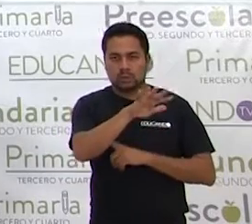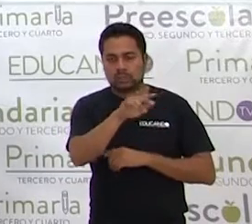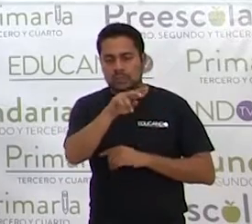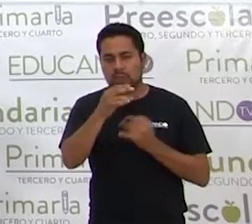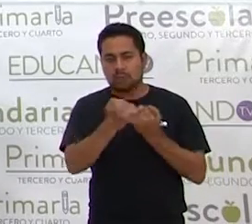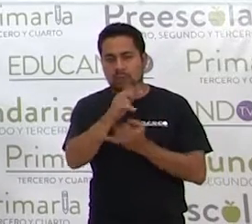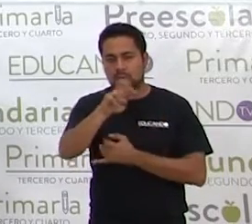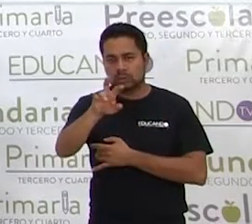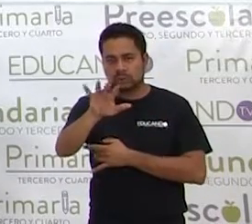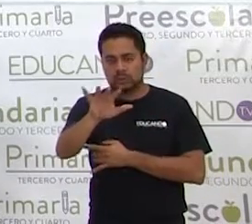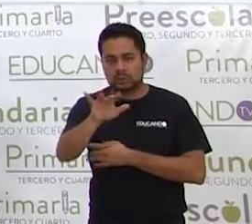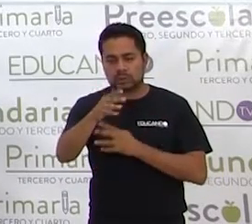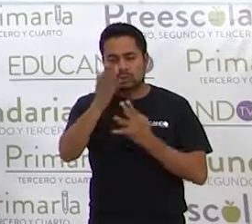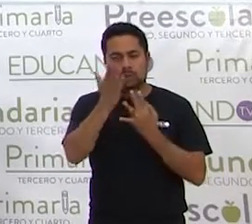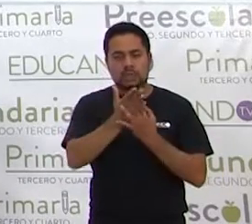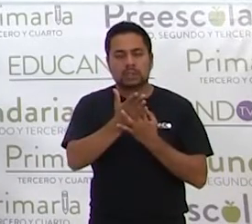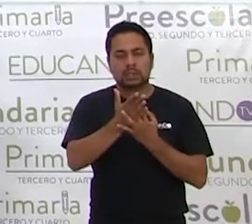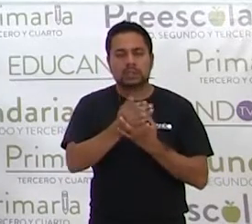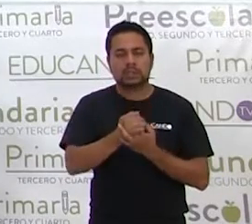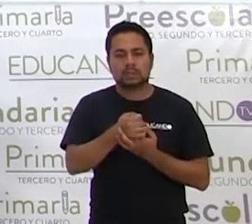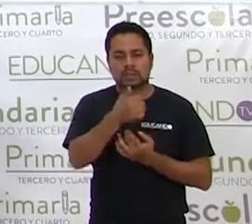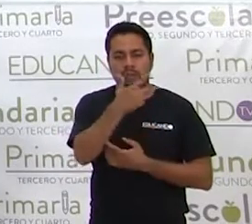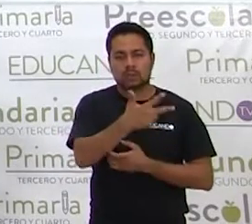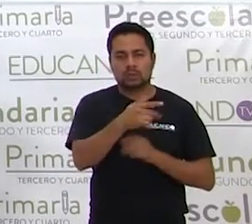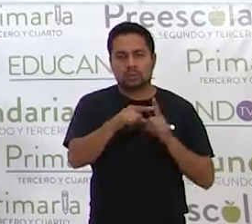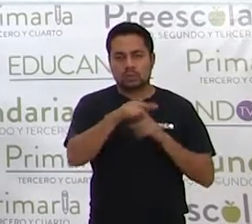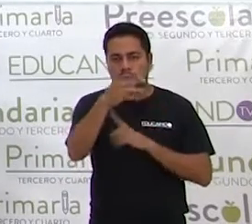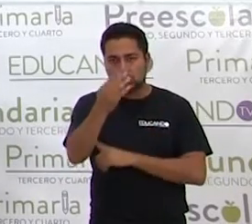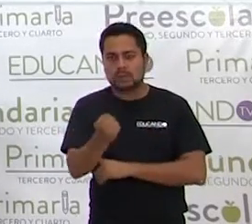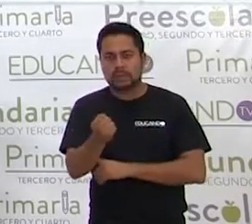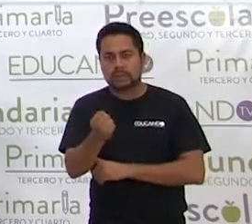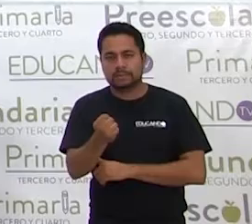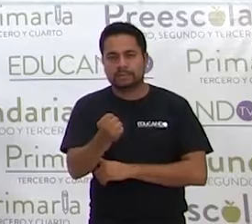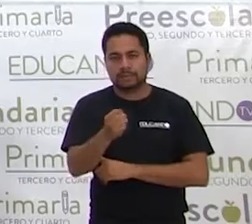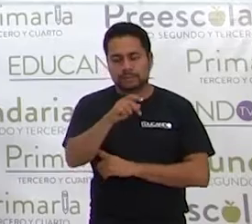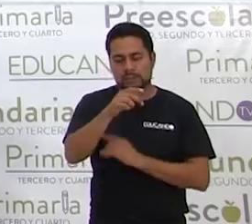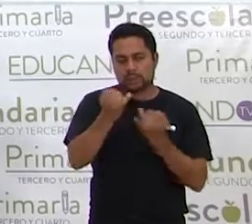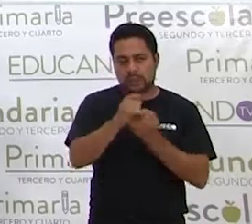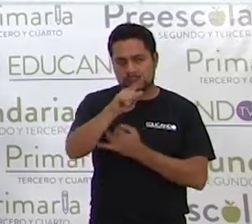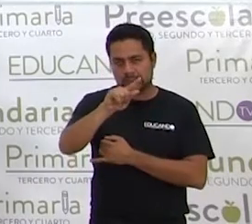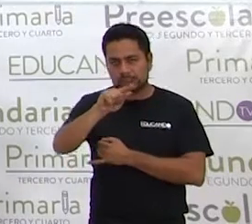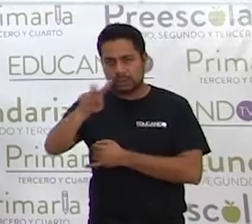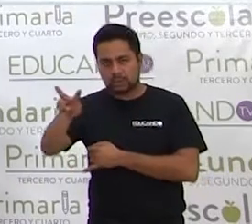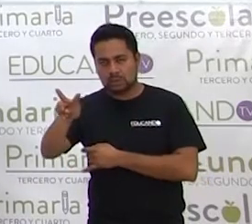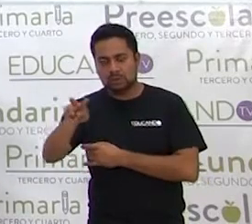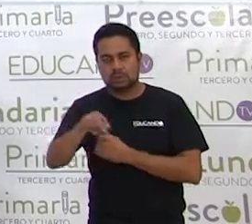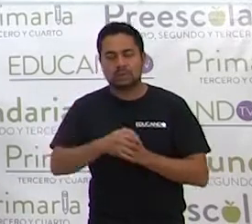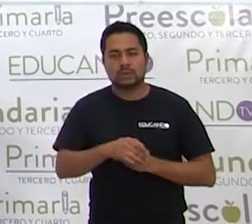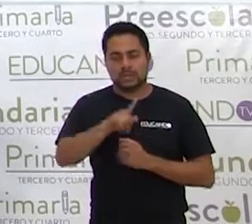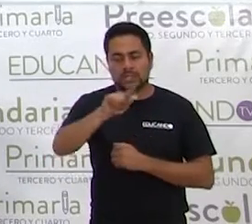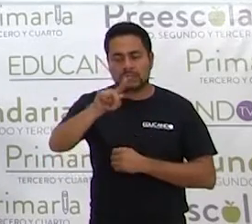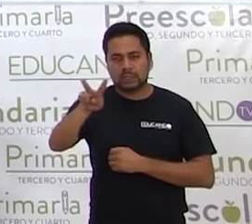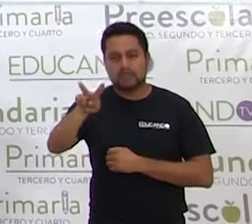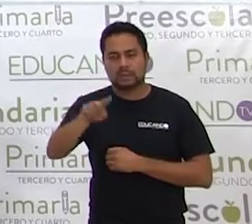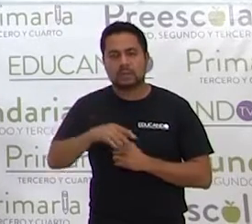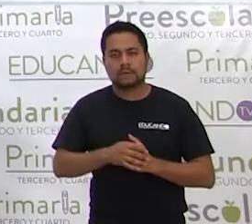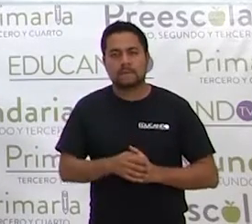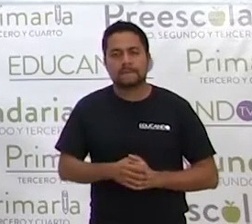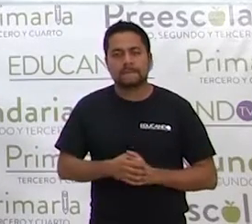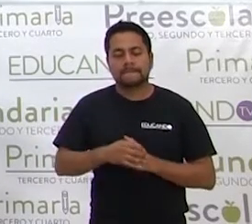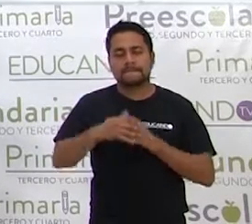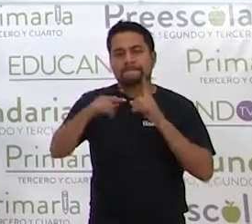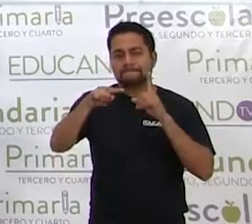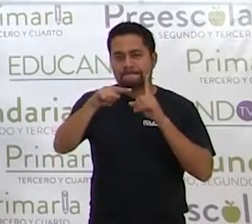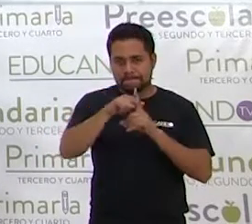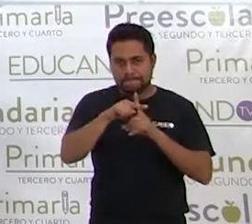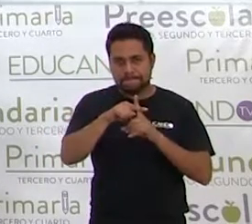250 entre de 8 por 9 72 72 +